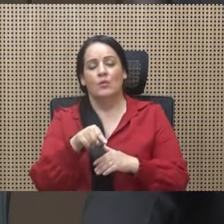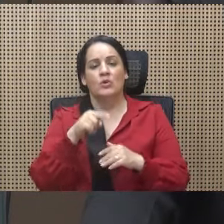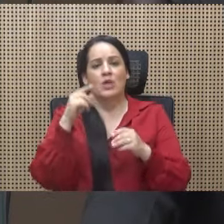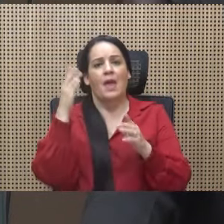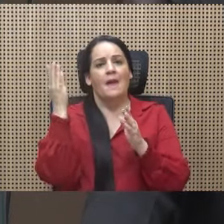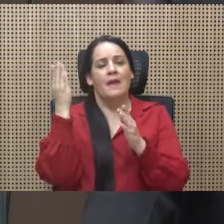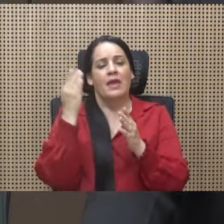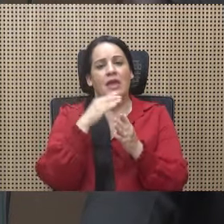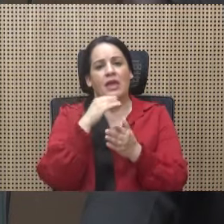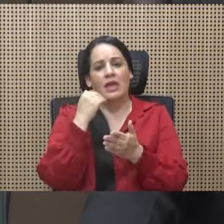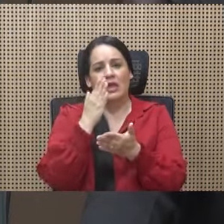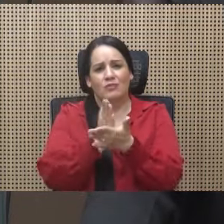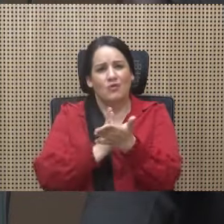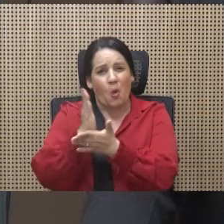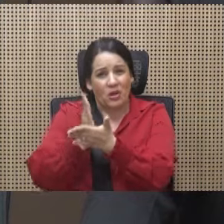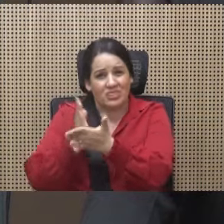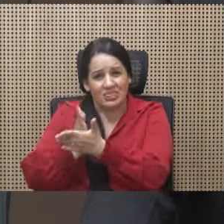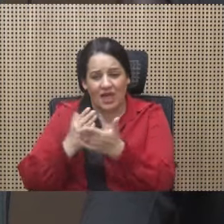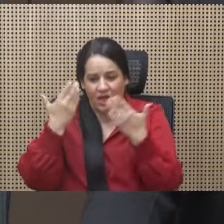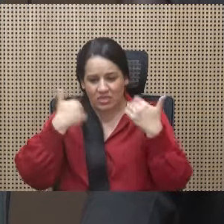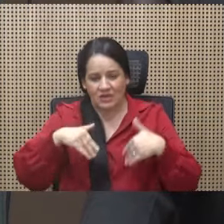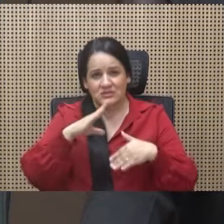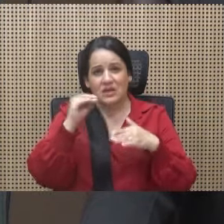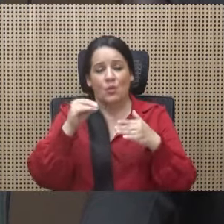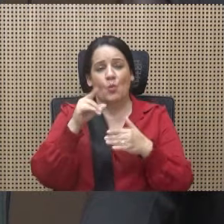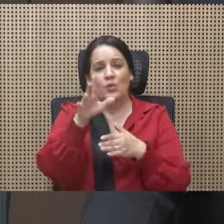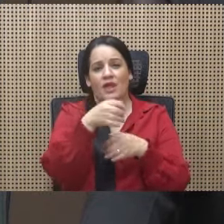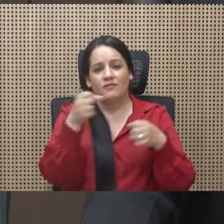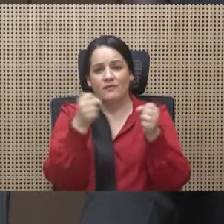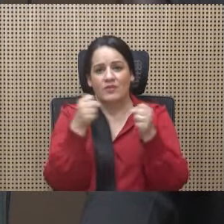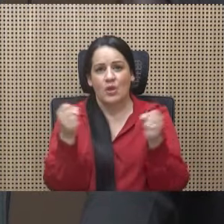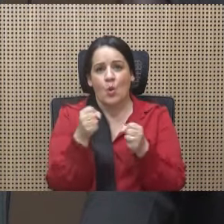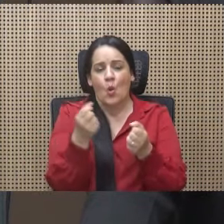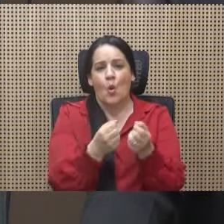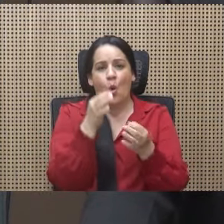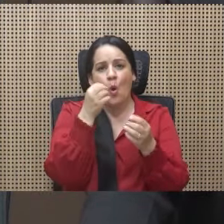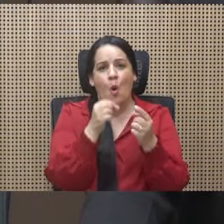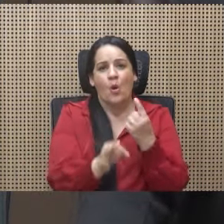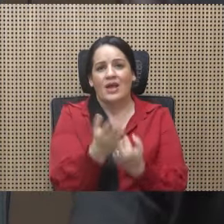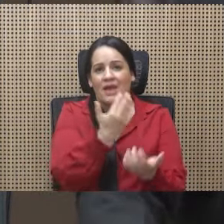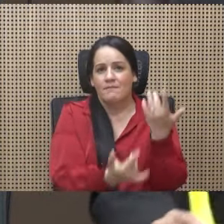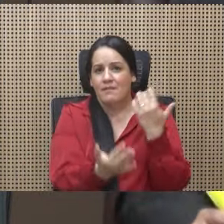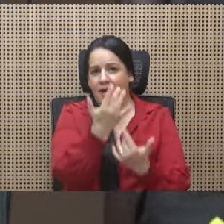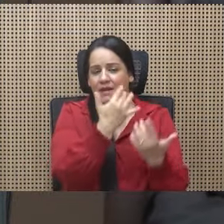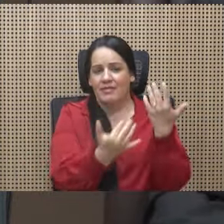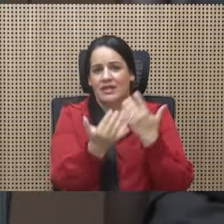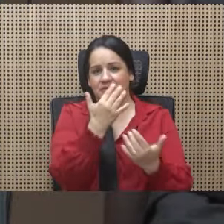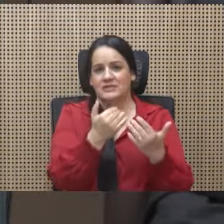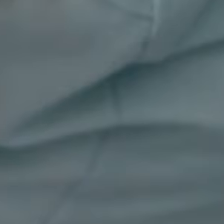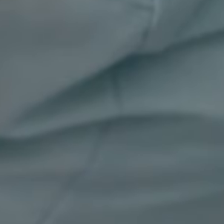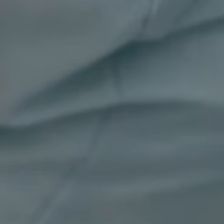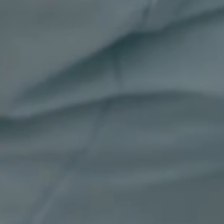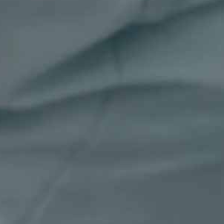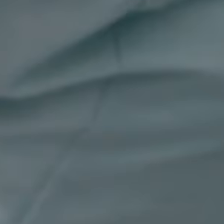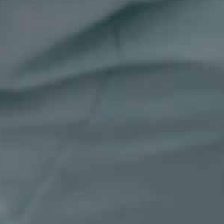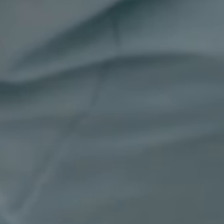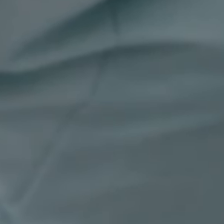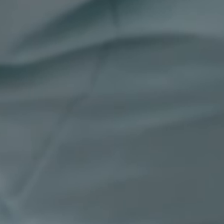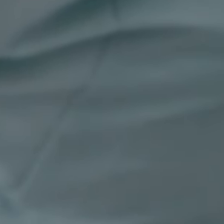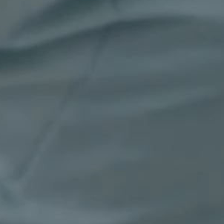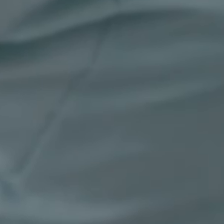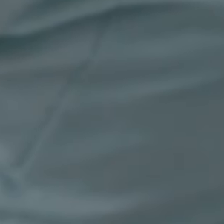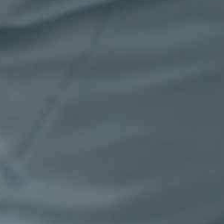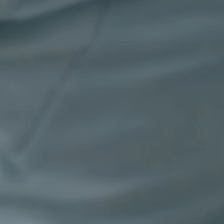en una refrigeradora o si no quemadas y sepultadas en un lote valdo en manos de nuestras parejas dentro de estos